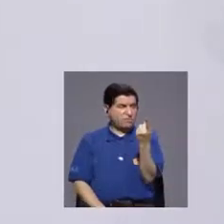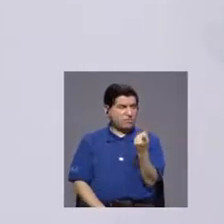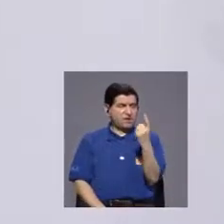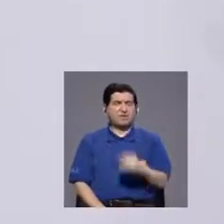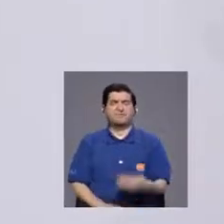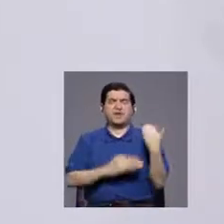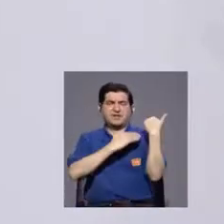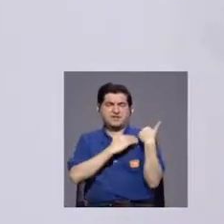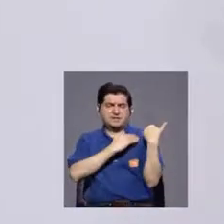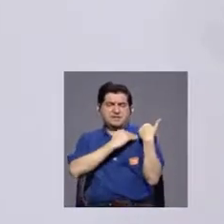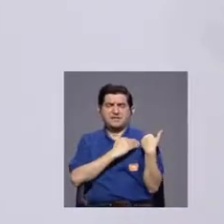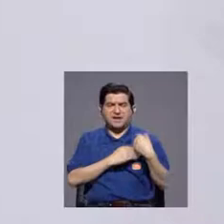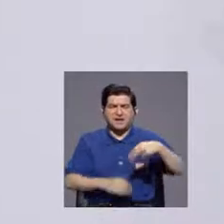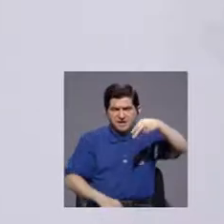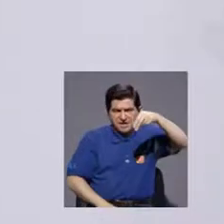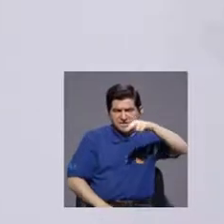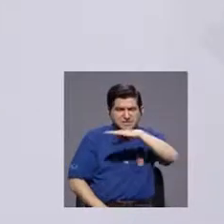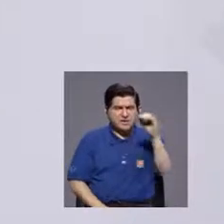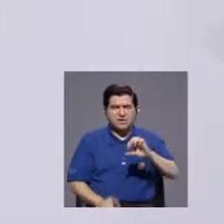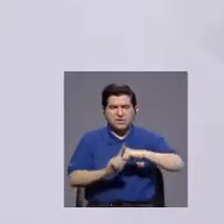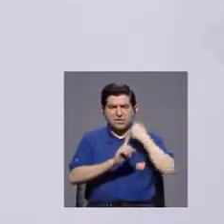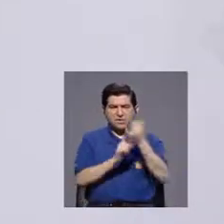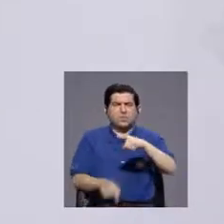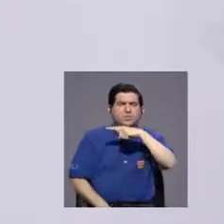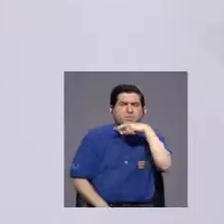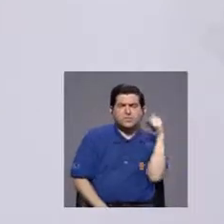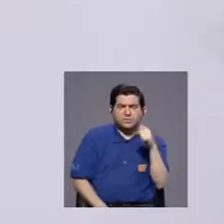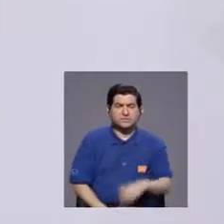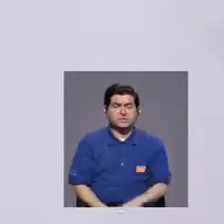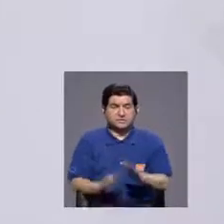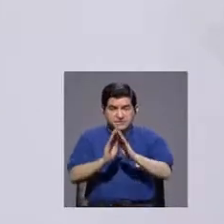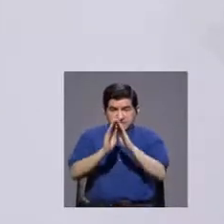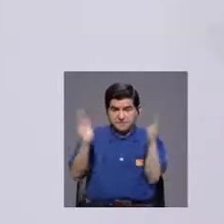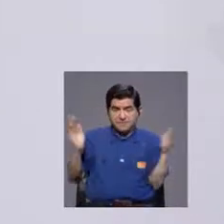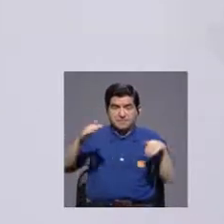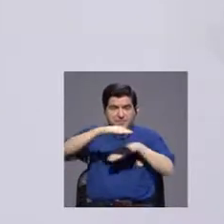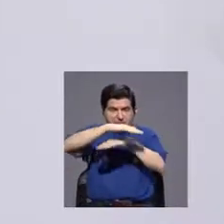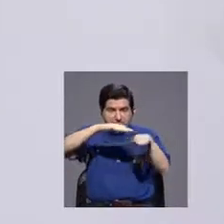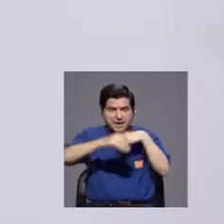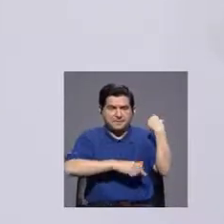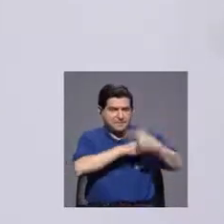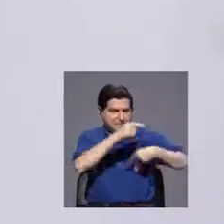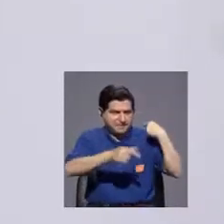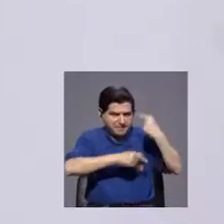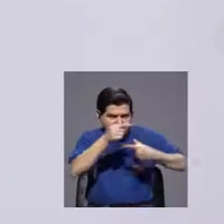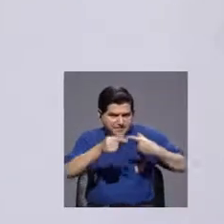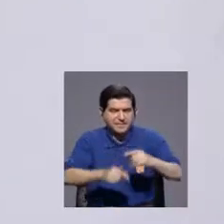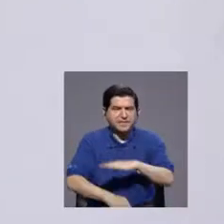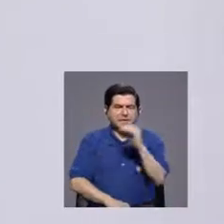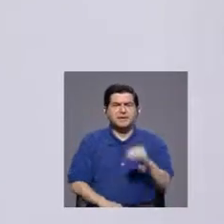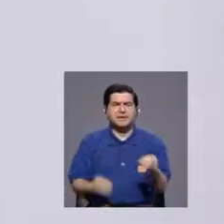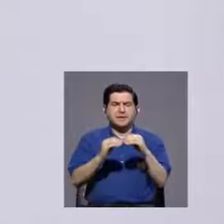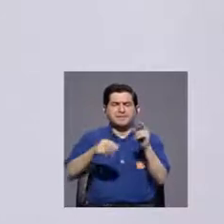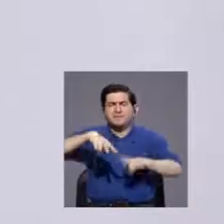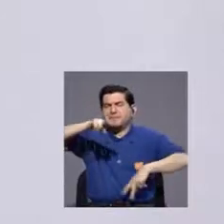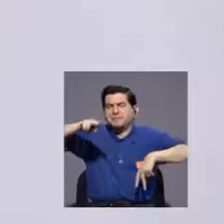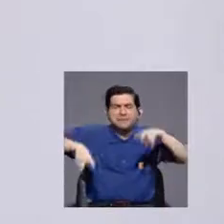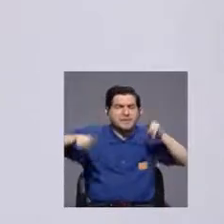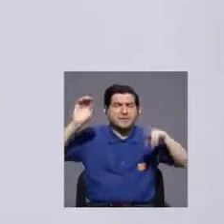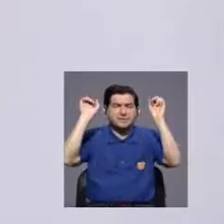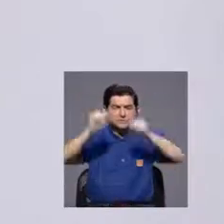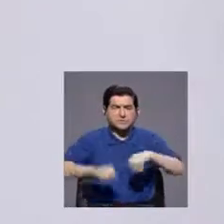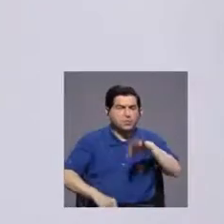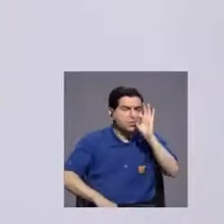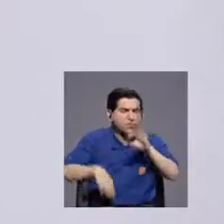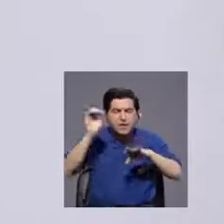resistencia salinidad o lo que es condiciones de sequía entonces lo que hace se amplía lavar la base genética y si se da mayor variabilidad para poder